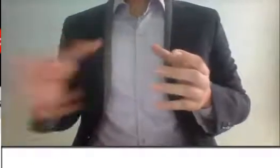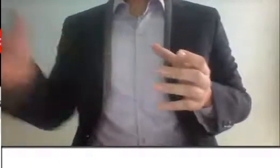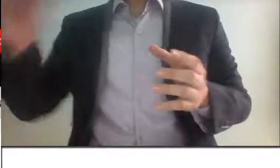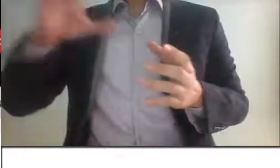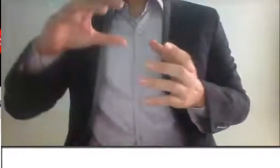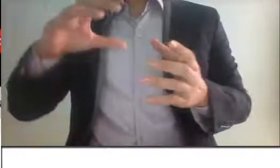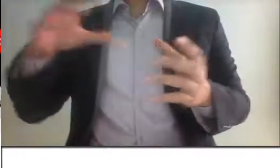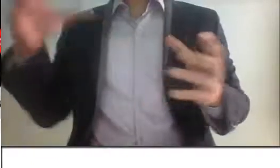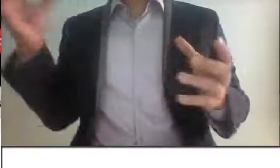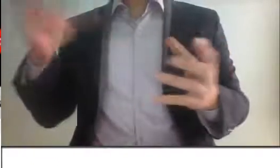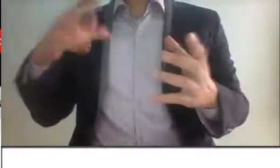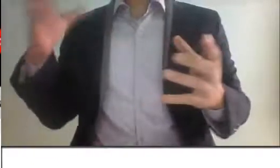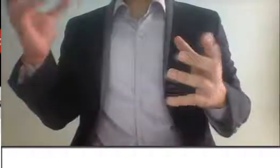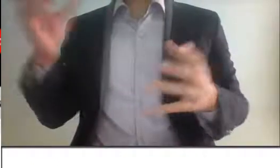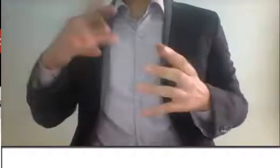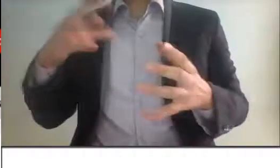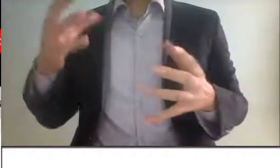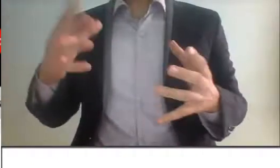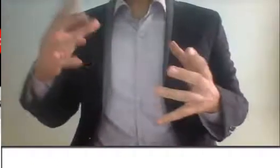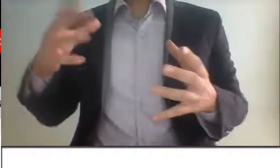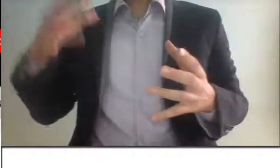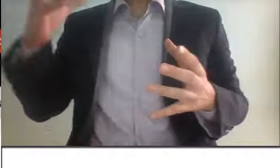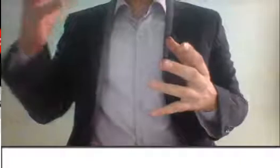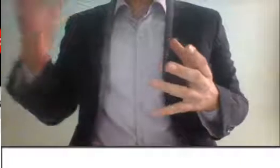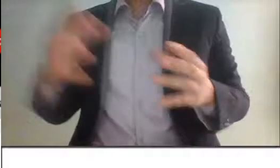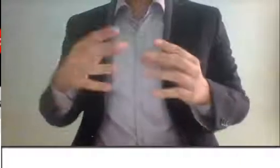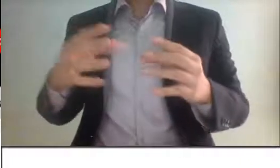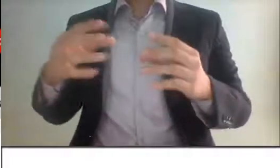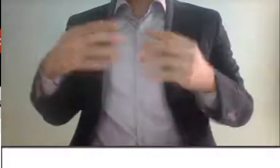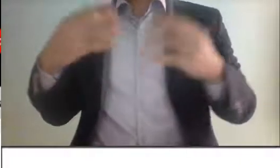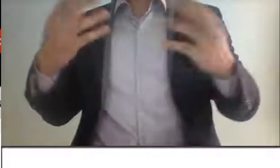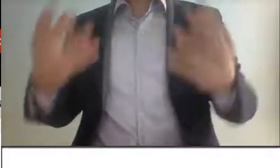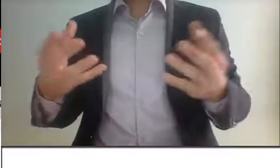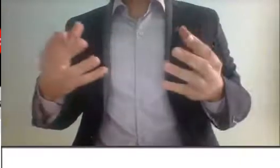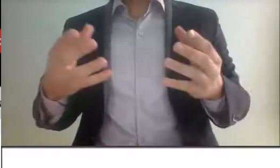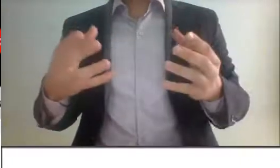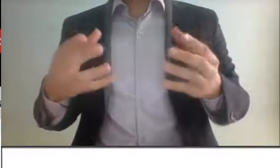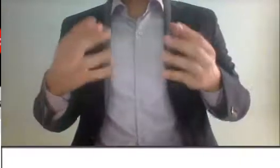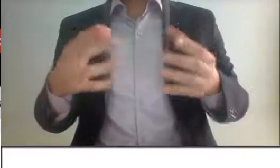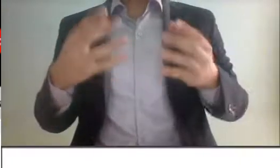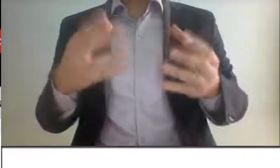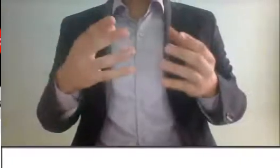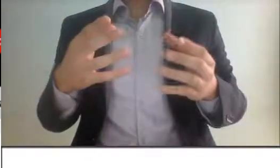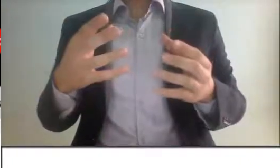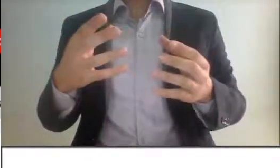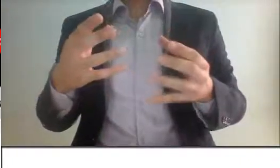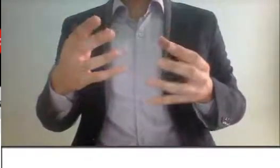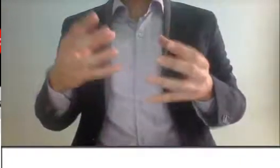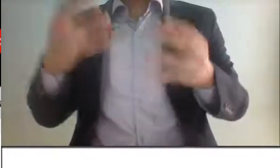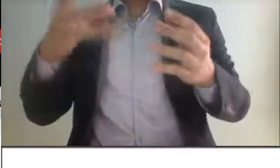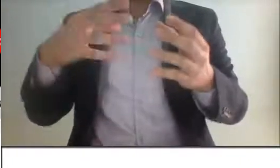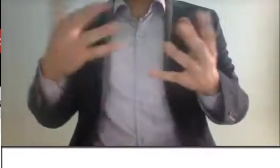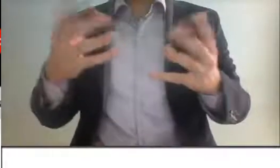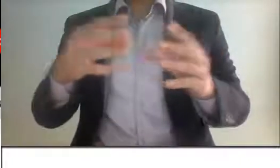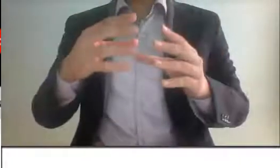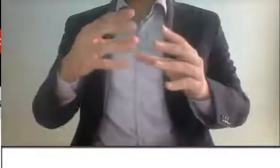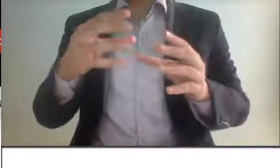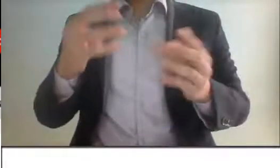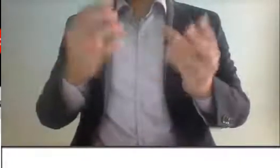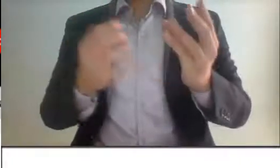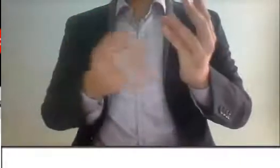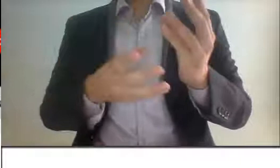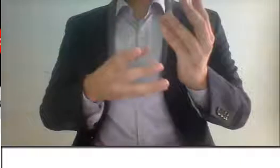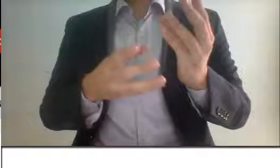personajes. Y este no es el único, le repito, hay más, por ejemplo, la planta que se terminó comprando por parte de los